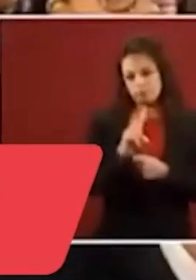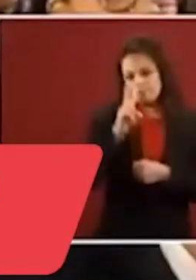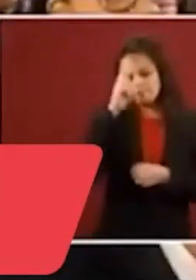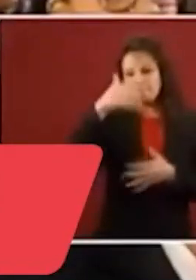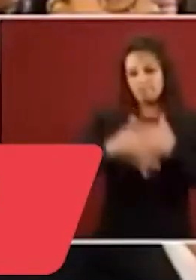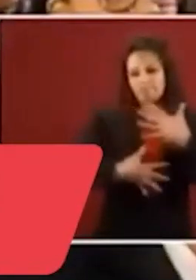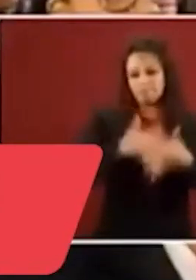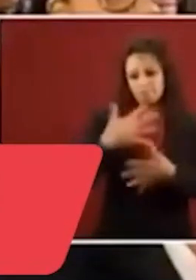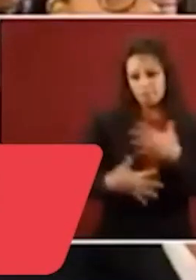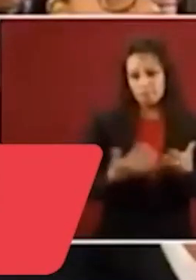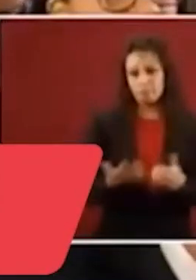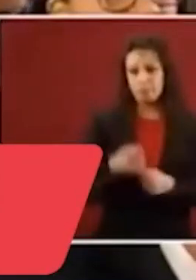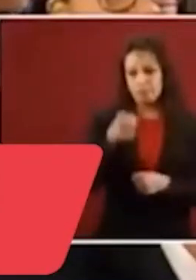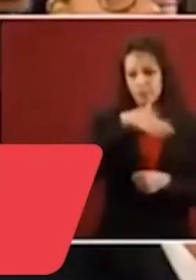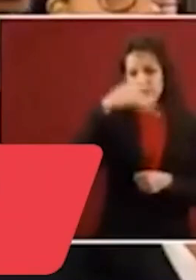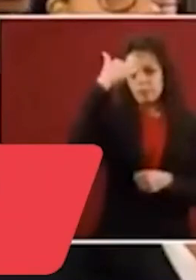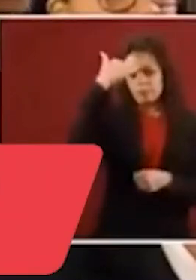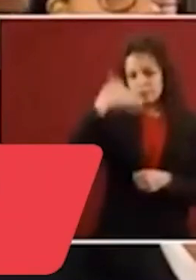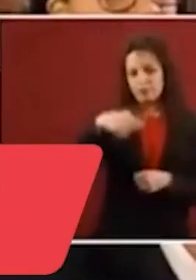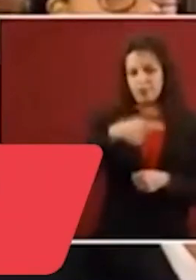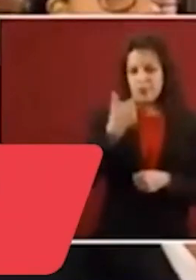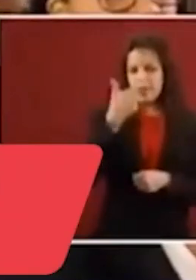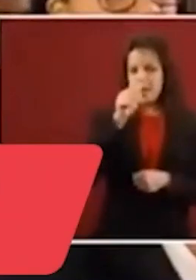pueblos trabajadores de Oriente a Oriente.